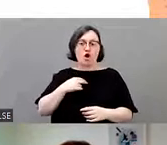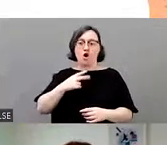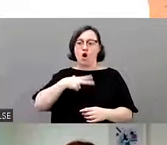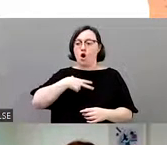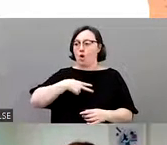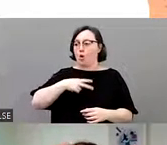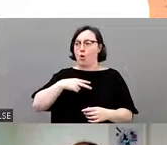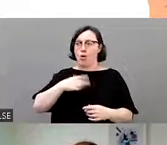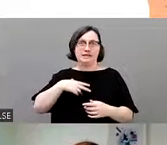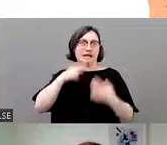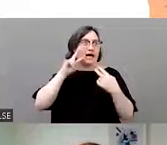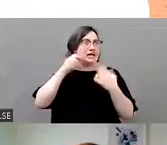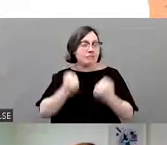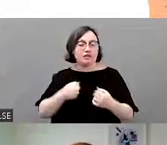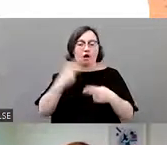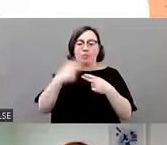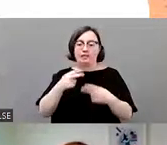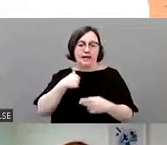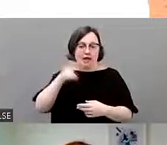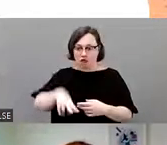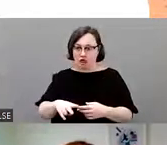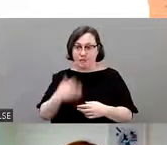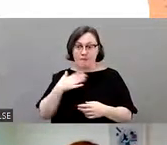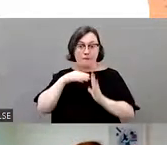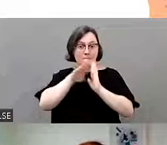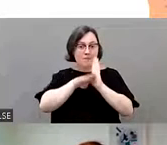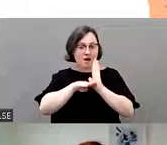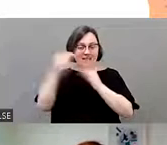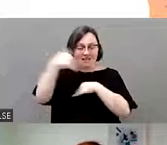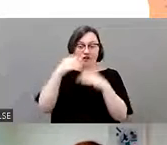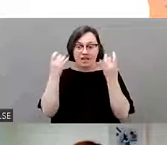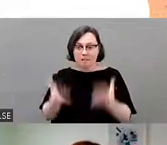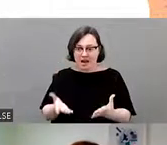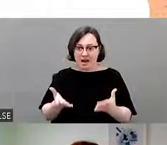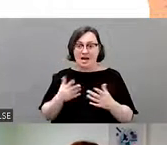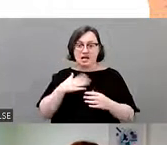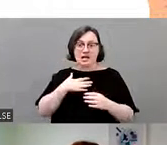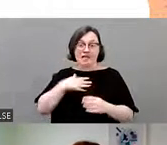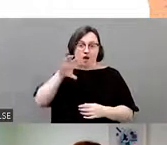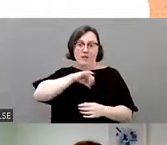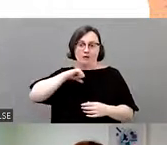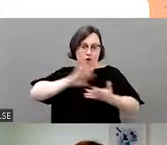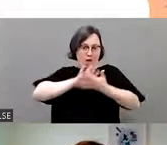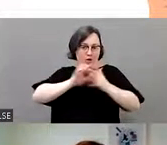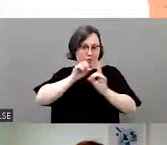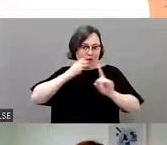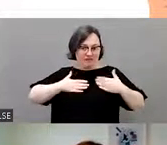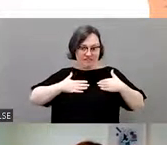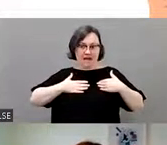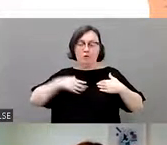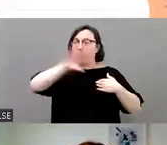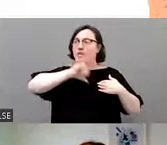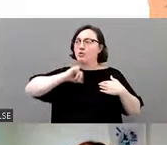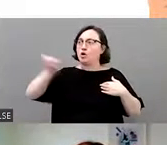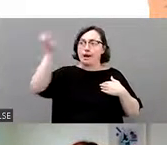soy política, ni soy nada. Pues desde los programas de temprana, sobre todo desde mi comunidad estoy hablando, porque ya sabemos que cada comunidad